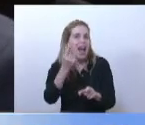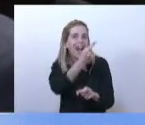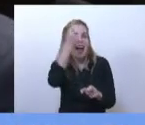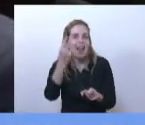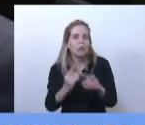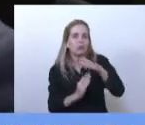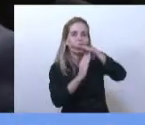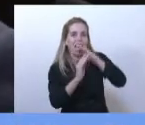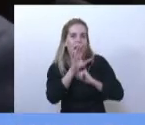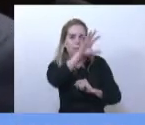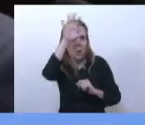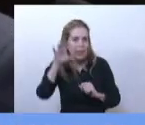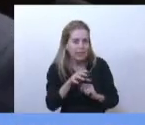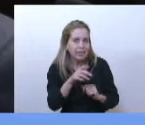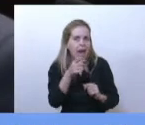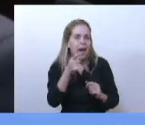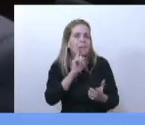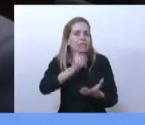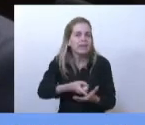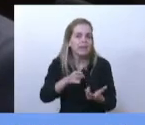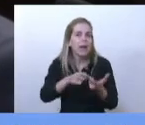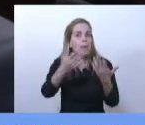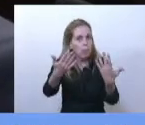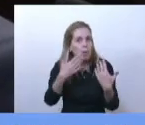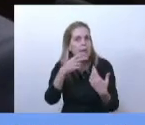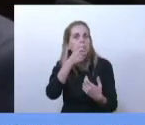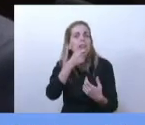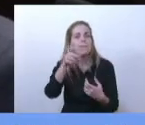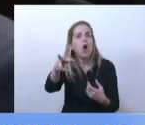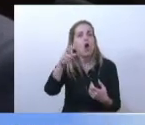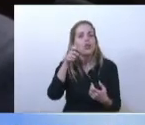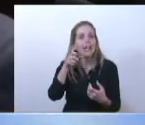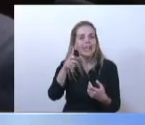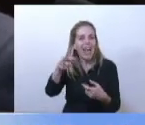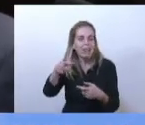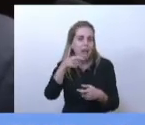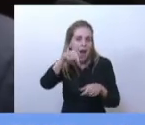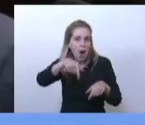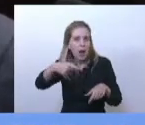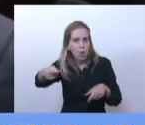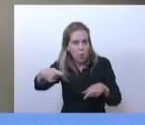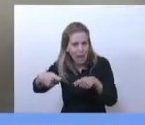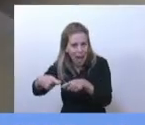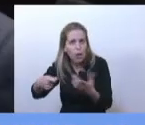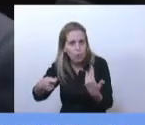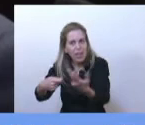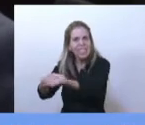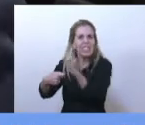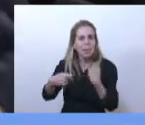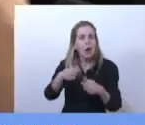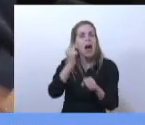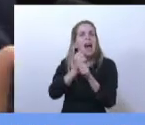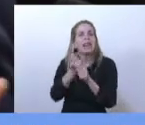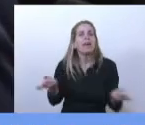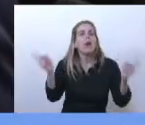funcionarios o funcionarias a personal jubilado o retirado exceptuando lo del régimen de incompatibilidades vigentes